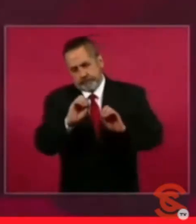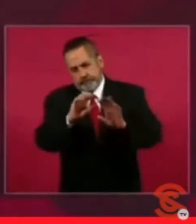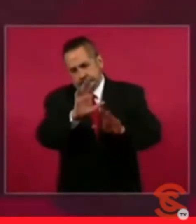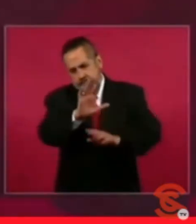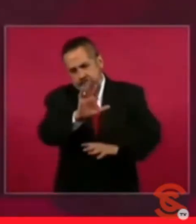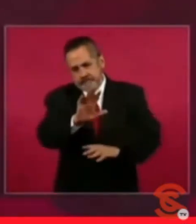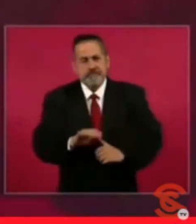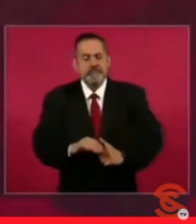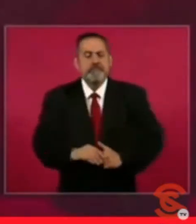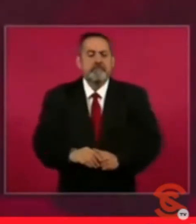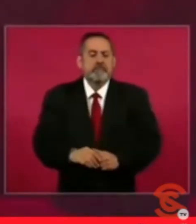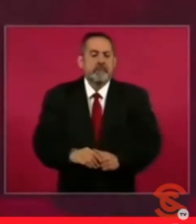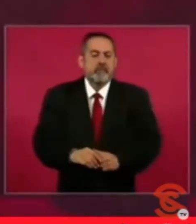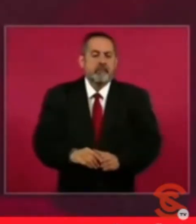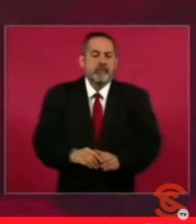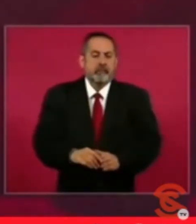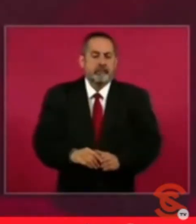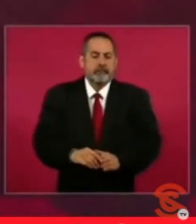pero